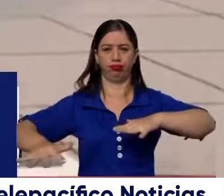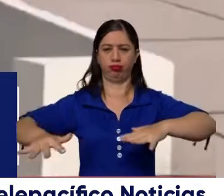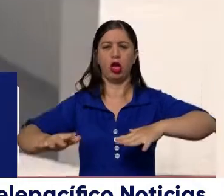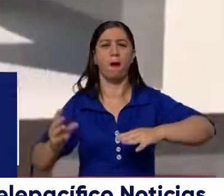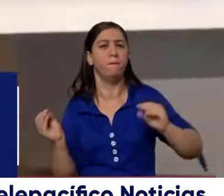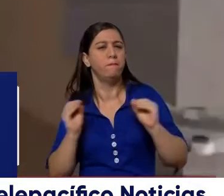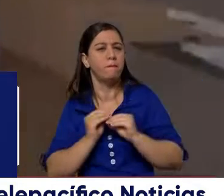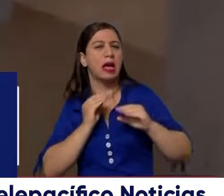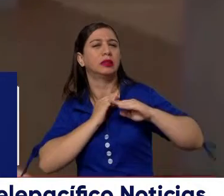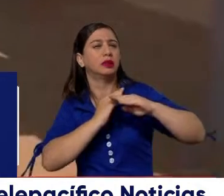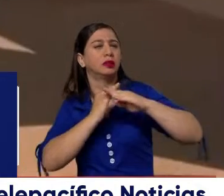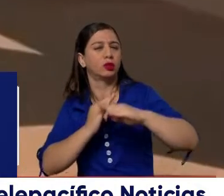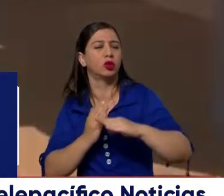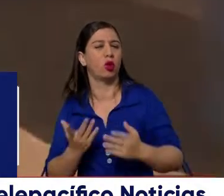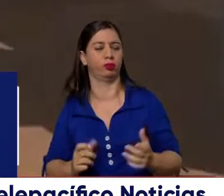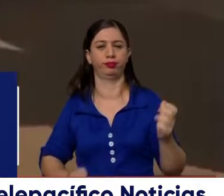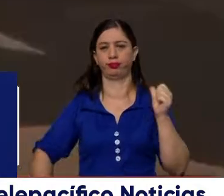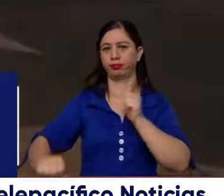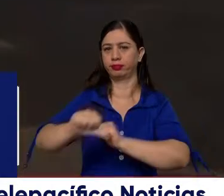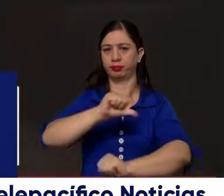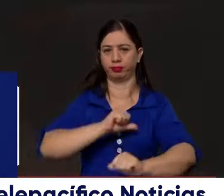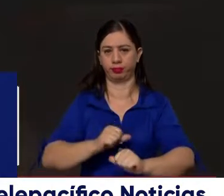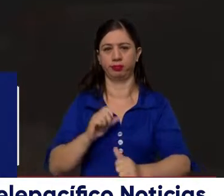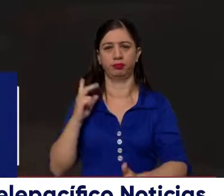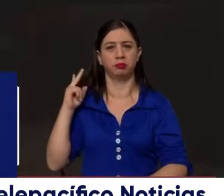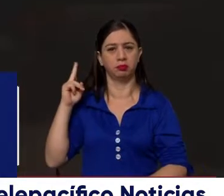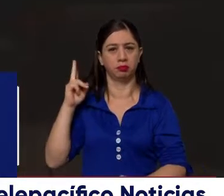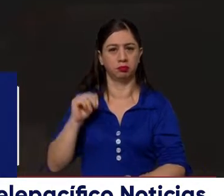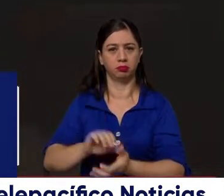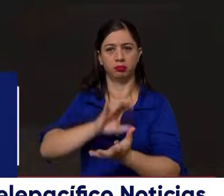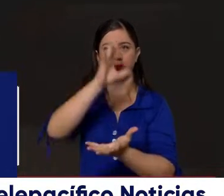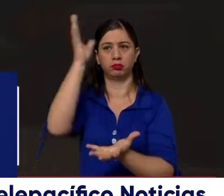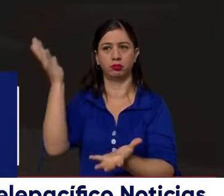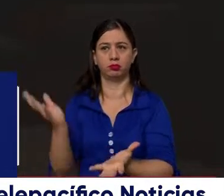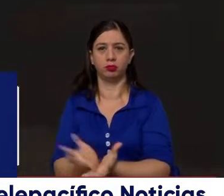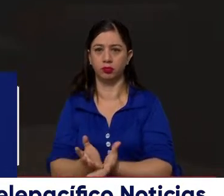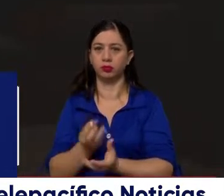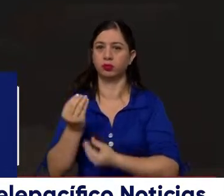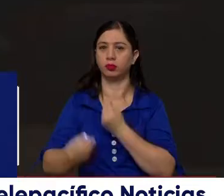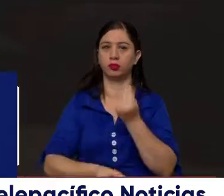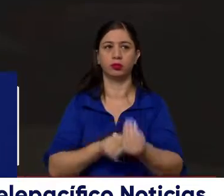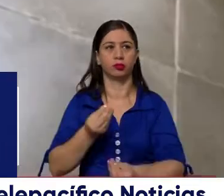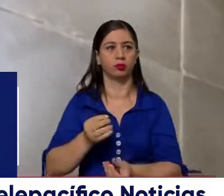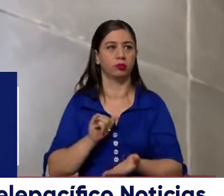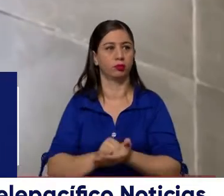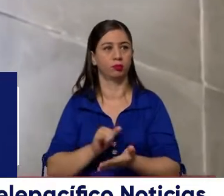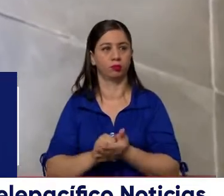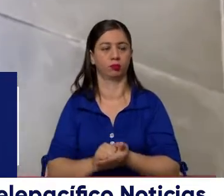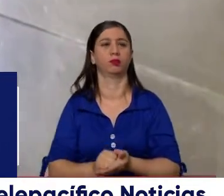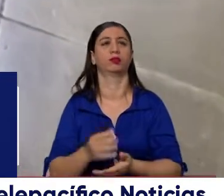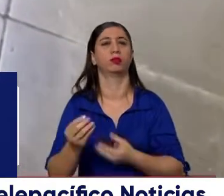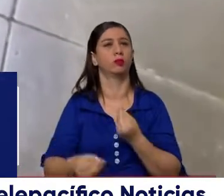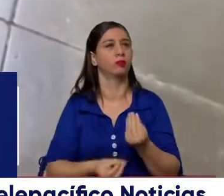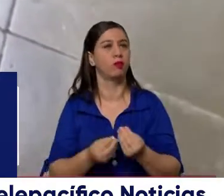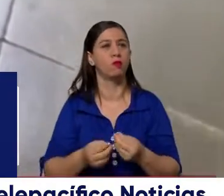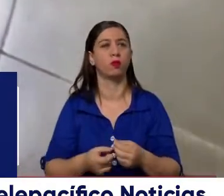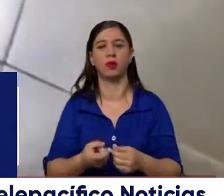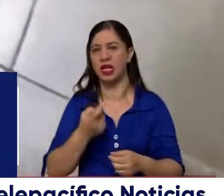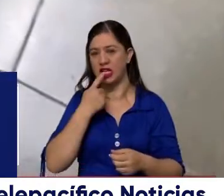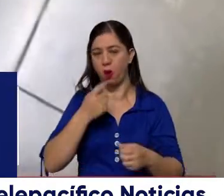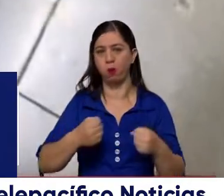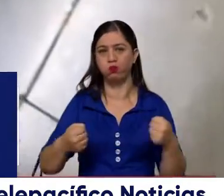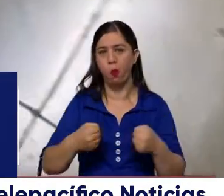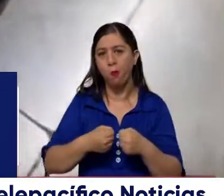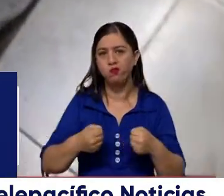es que hemos cambiado los aisladores tradicionales que existen a nivel mundial por aisladores con caucho natural y caucho reciclado que